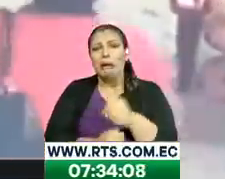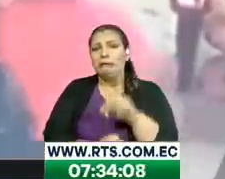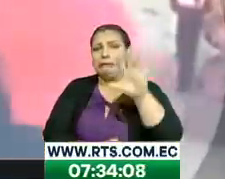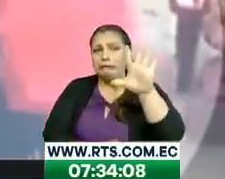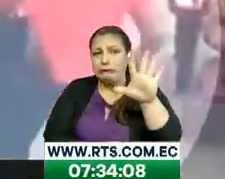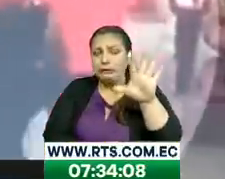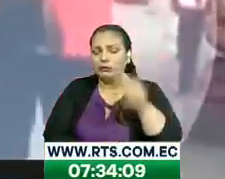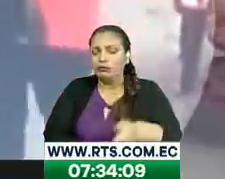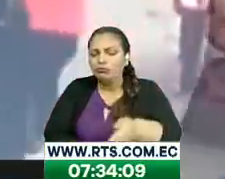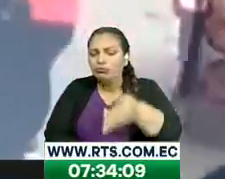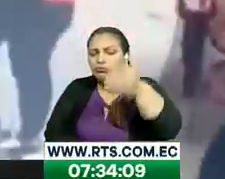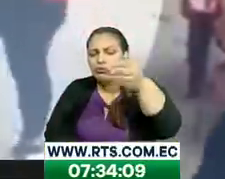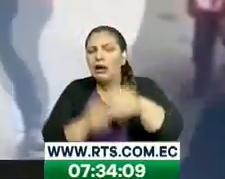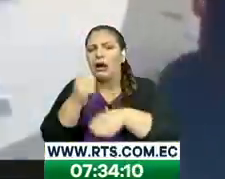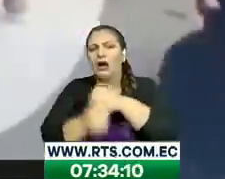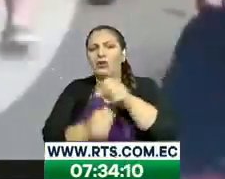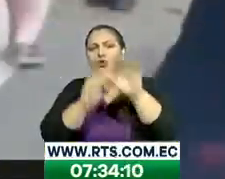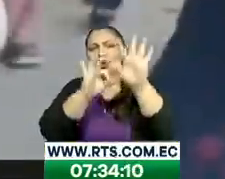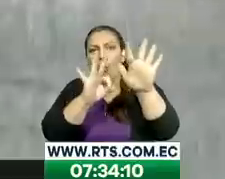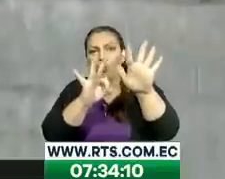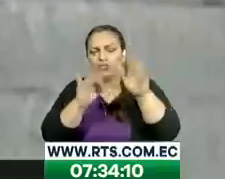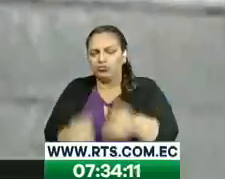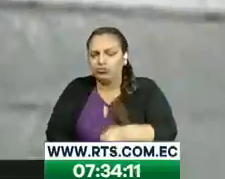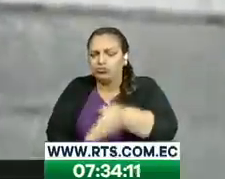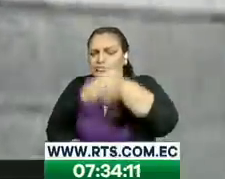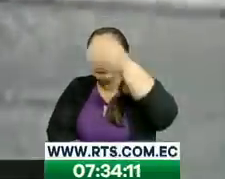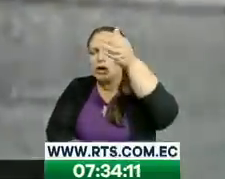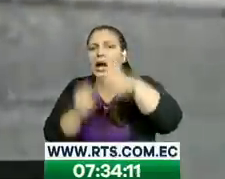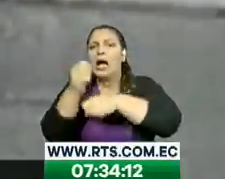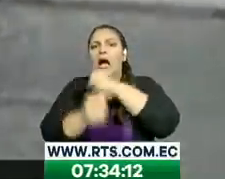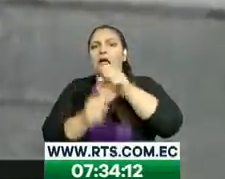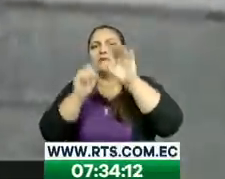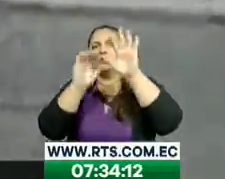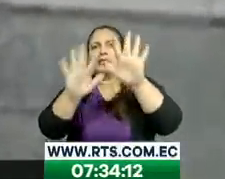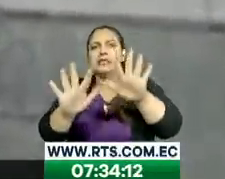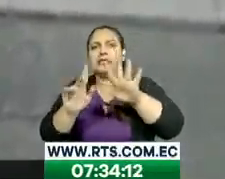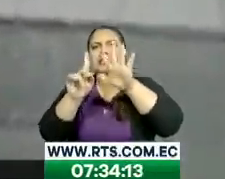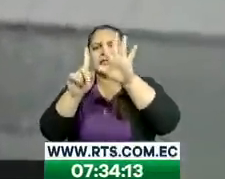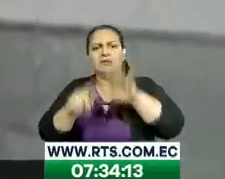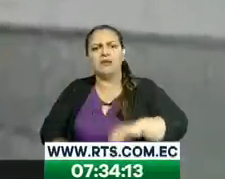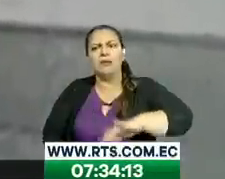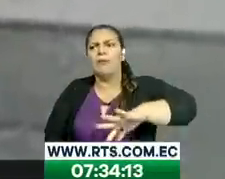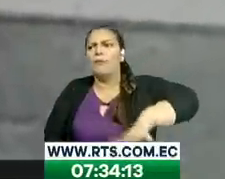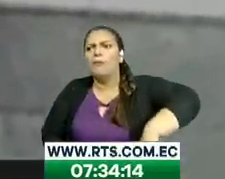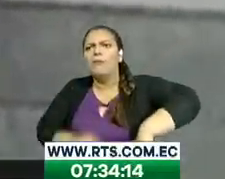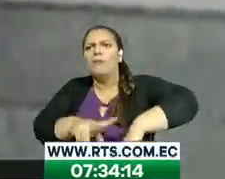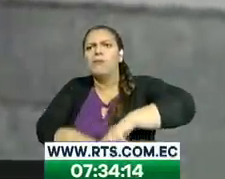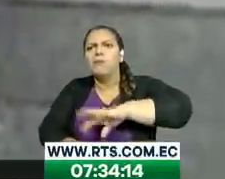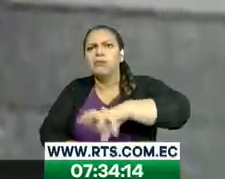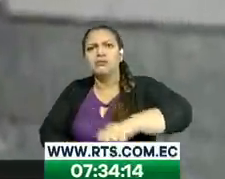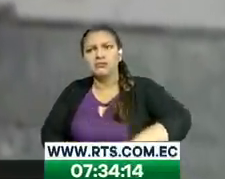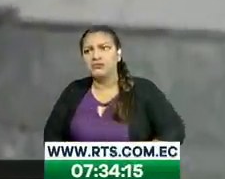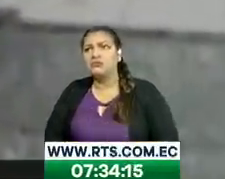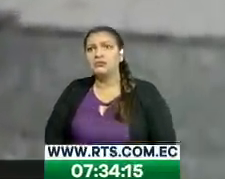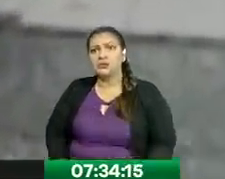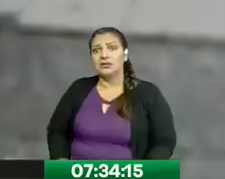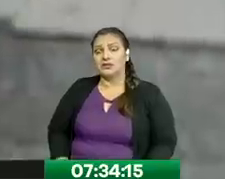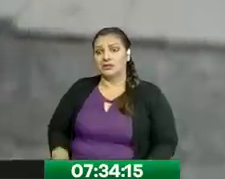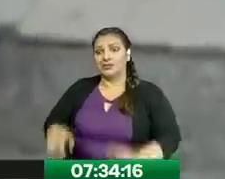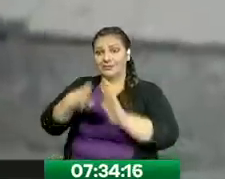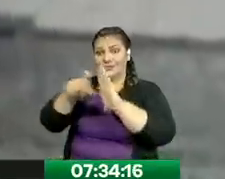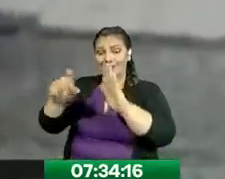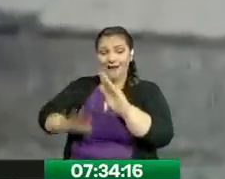16 años en la parte de afuera tienen una camioneta tenía una camioneta color verde creo que es